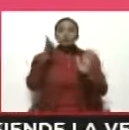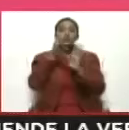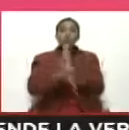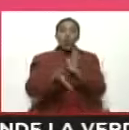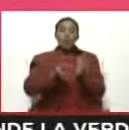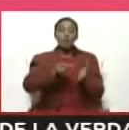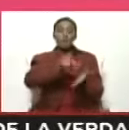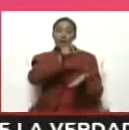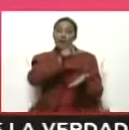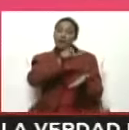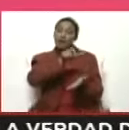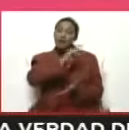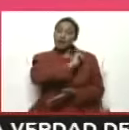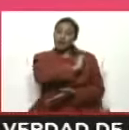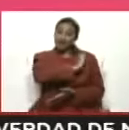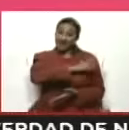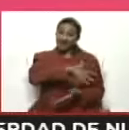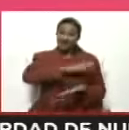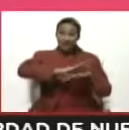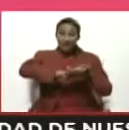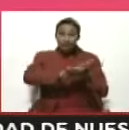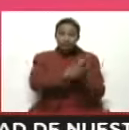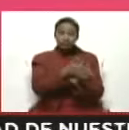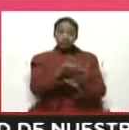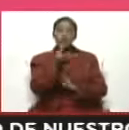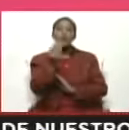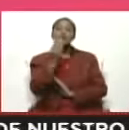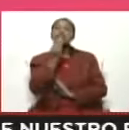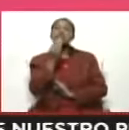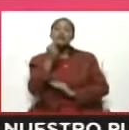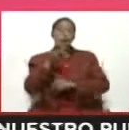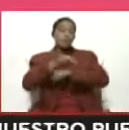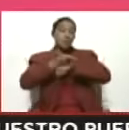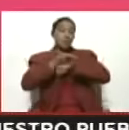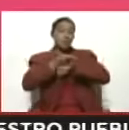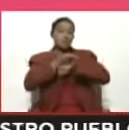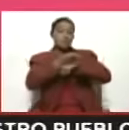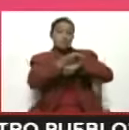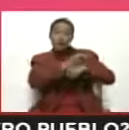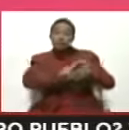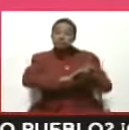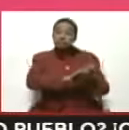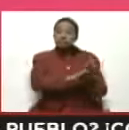que el sionismo israelí está haciéndole al pueblo palestino.